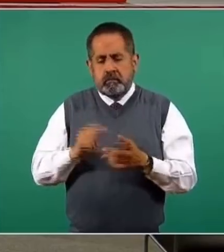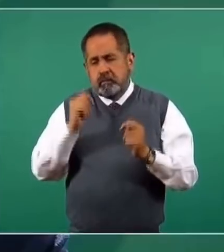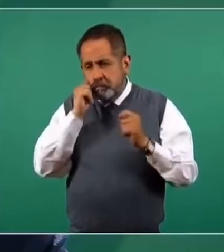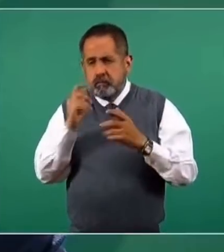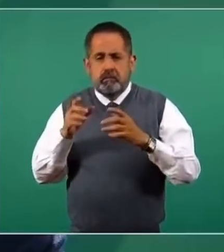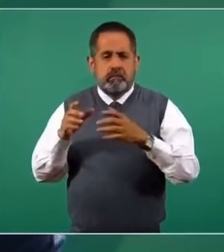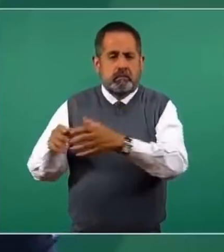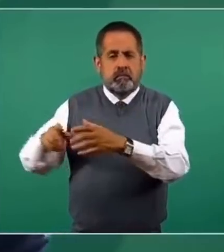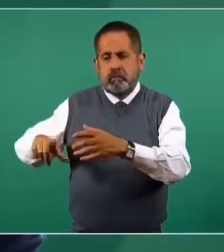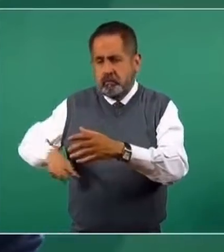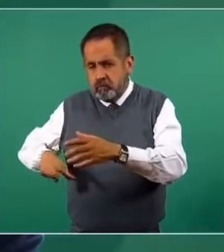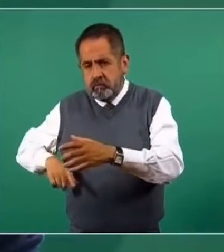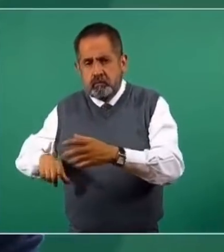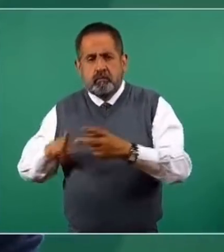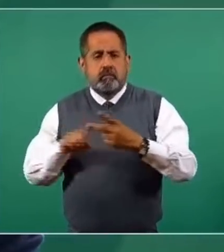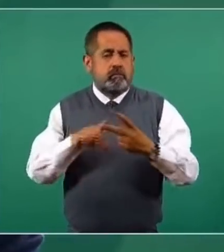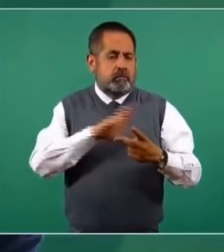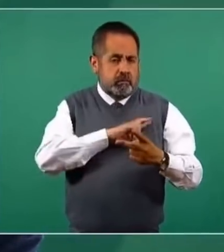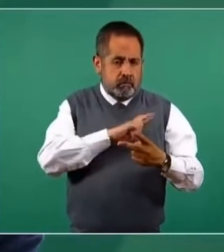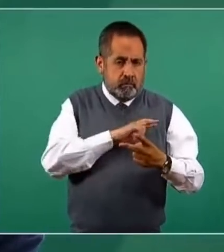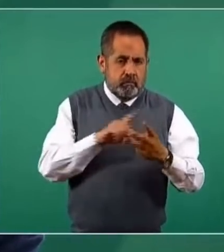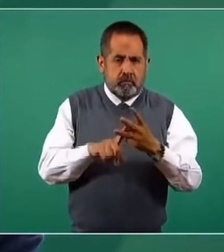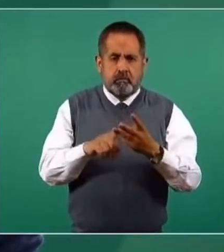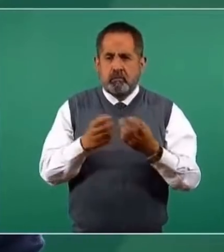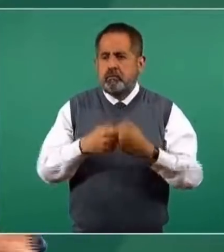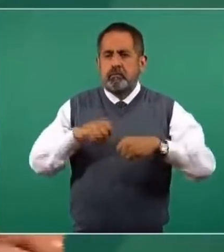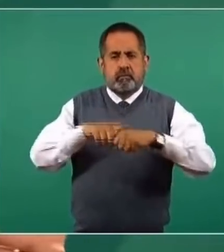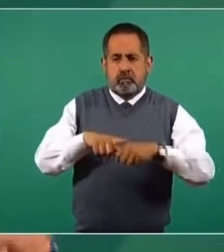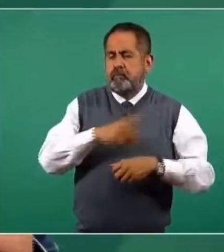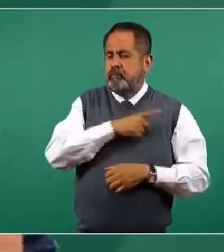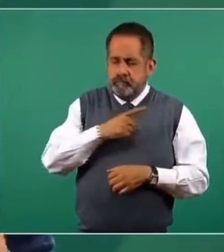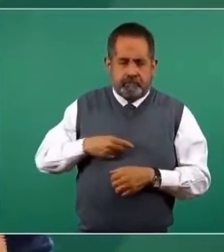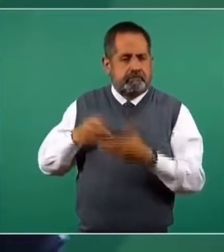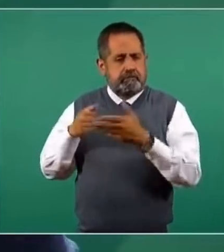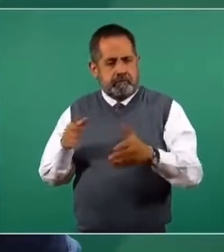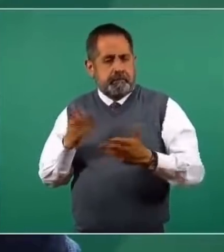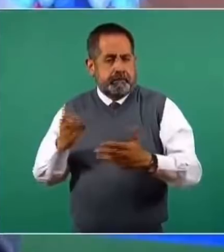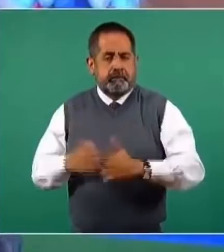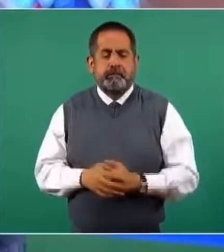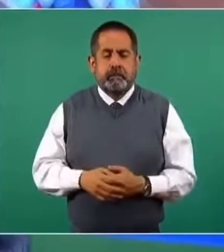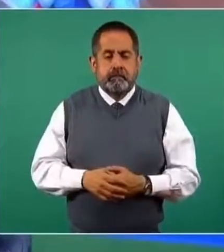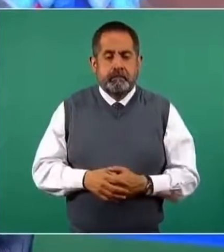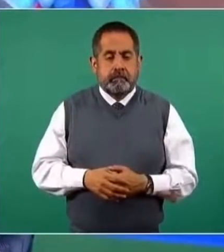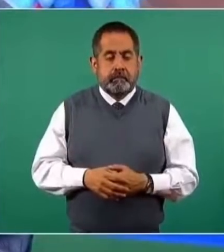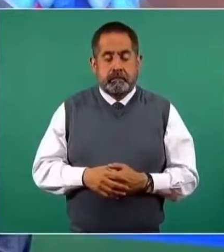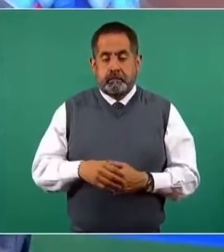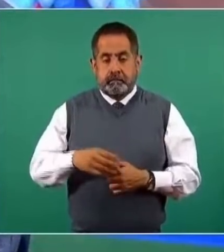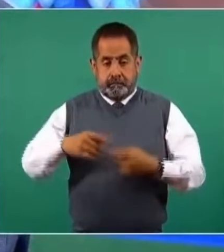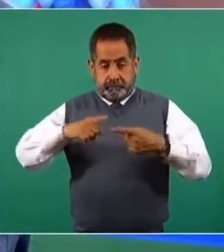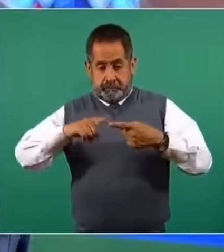unidades públicas, privadas o sociales. Respecto a la primera,